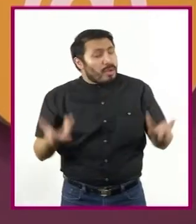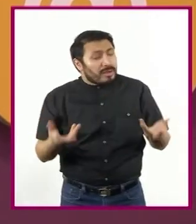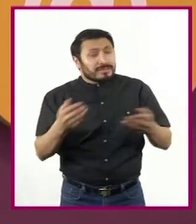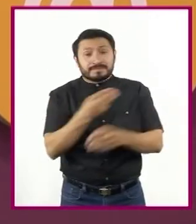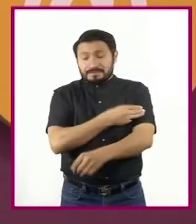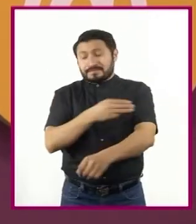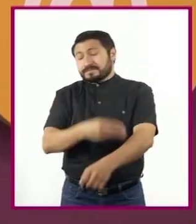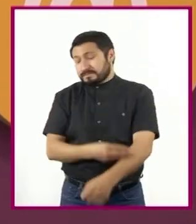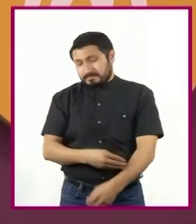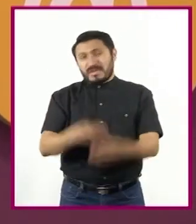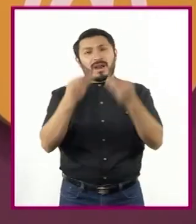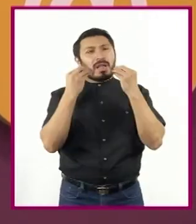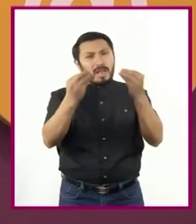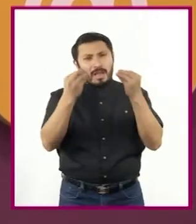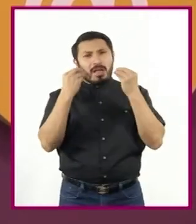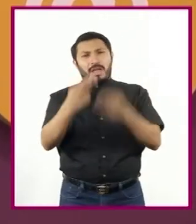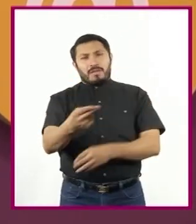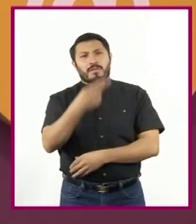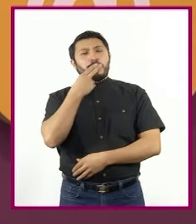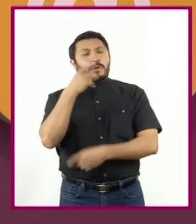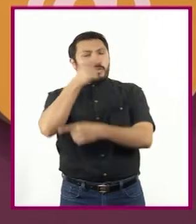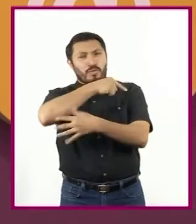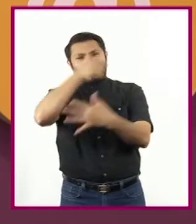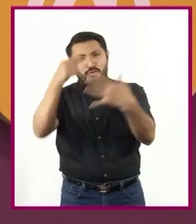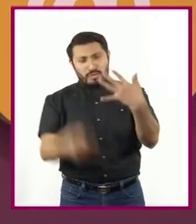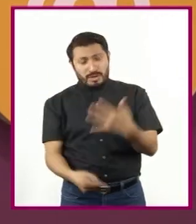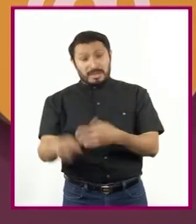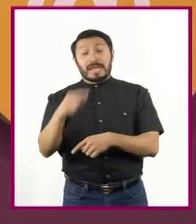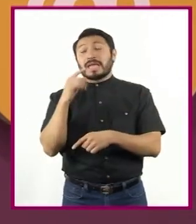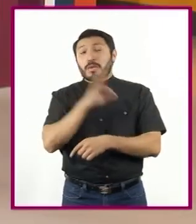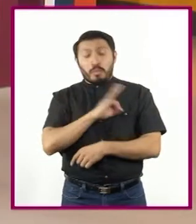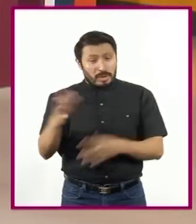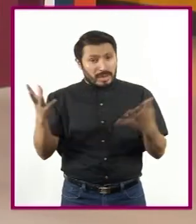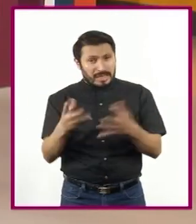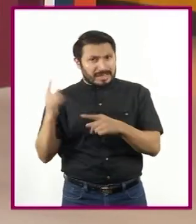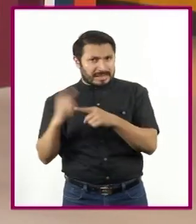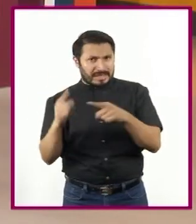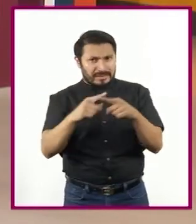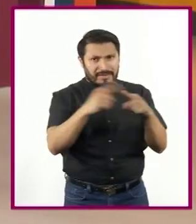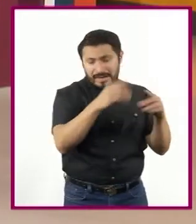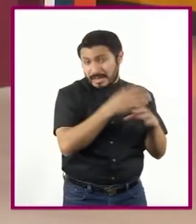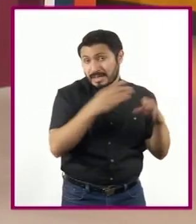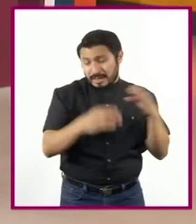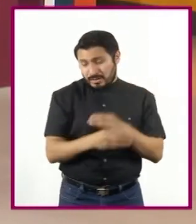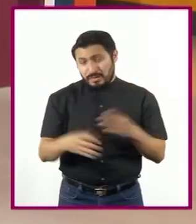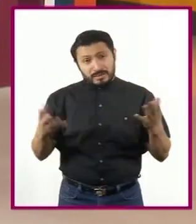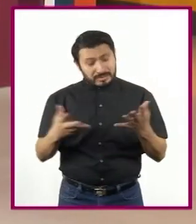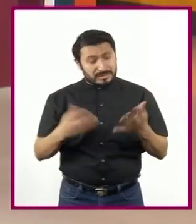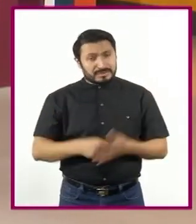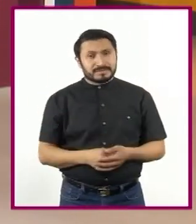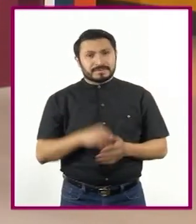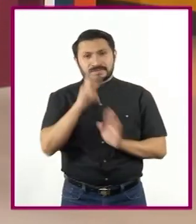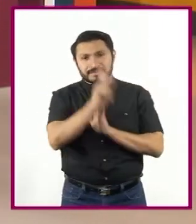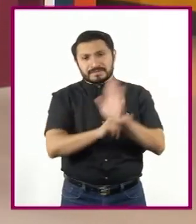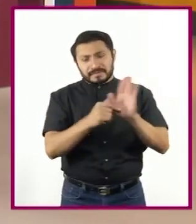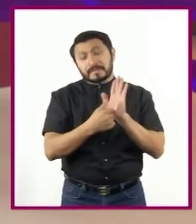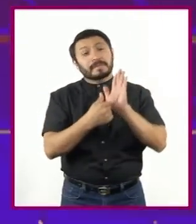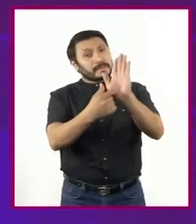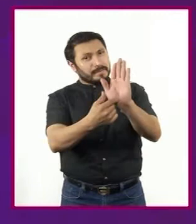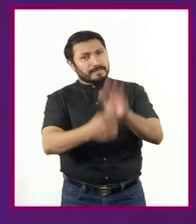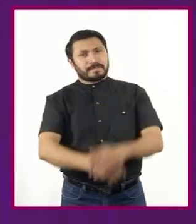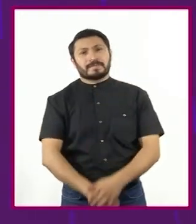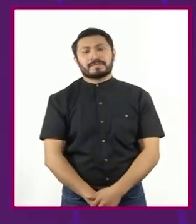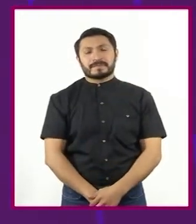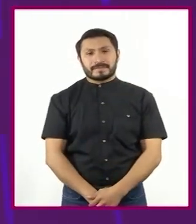sin duda tiene muchas aplicaciones y se pueden elaborar con ella diversos objetos. Veamos el siguiente video.